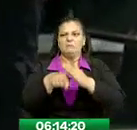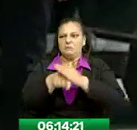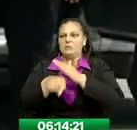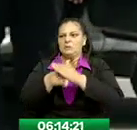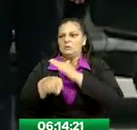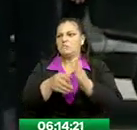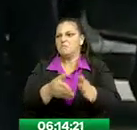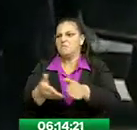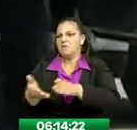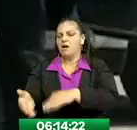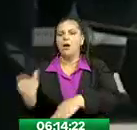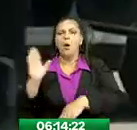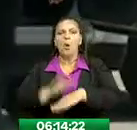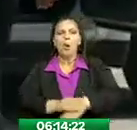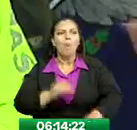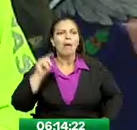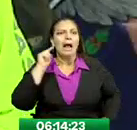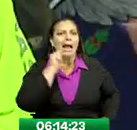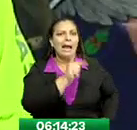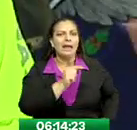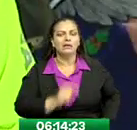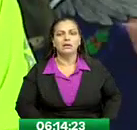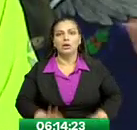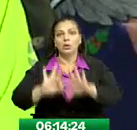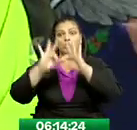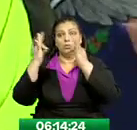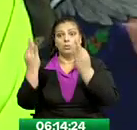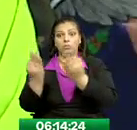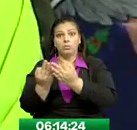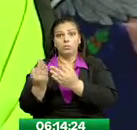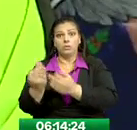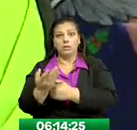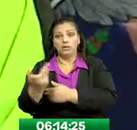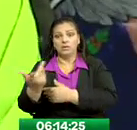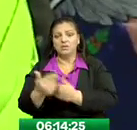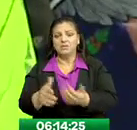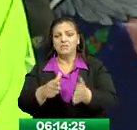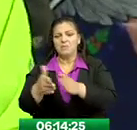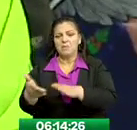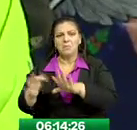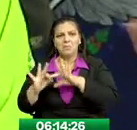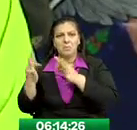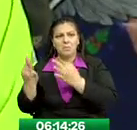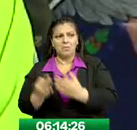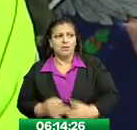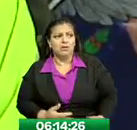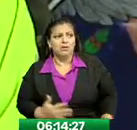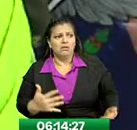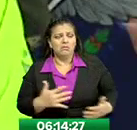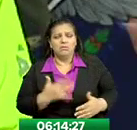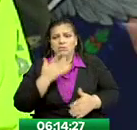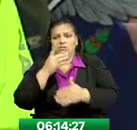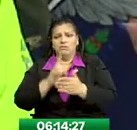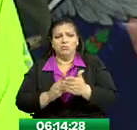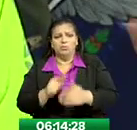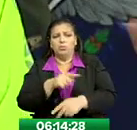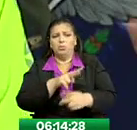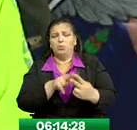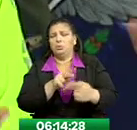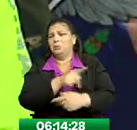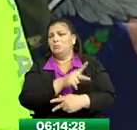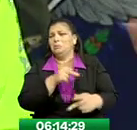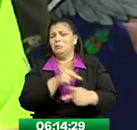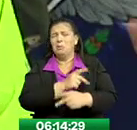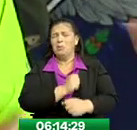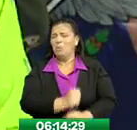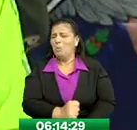de presentar denuncias. En su mayor parte tienen antecedentes las víctimas de estos 13 eventos. Debo indicar de que de